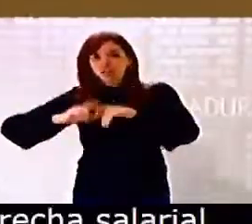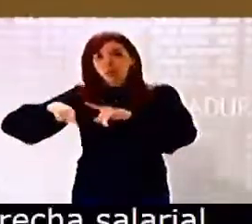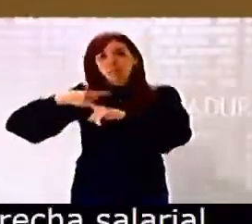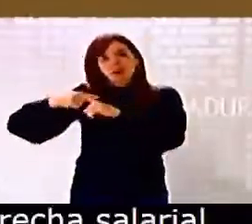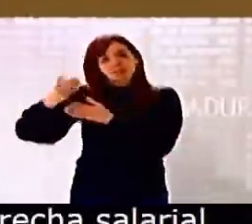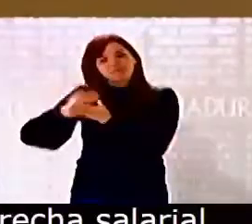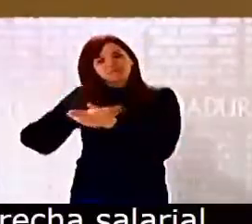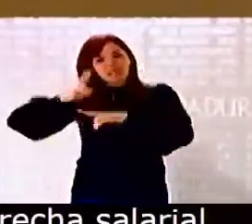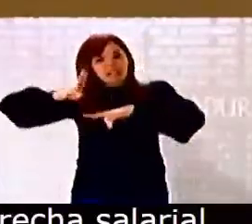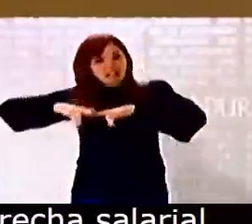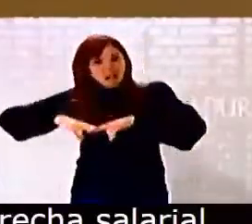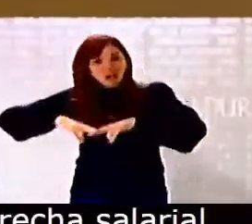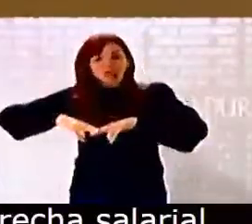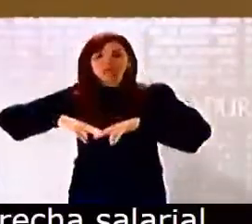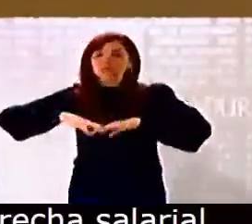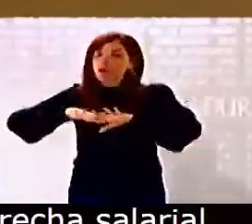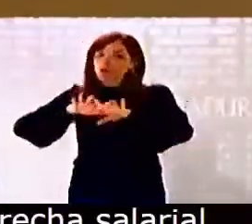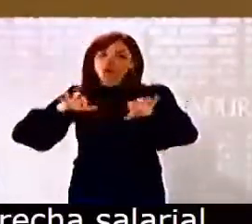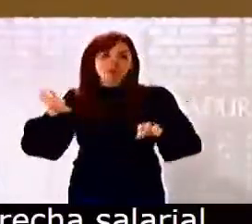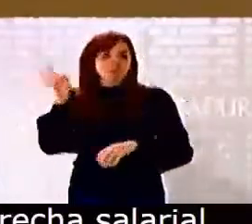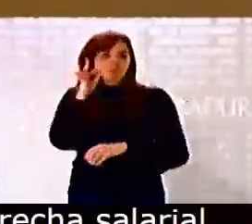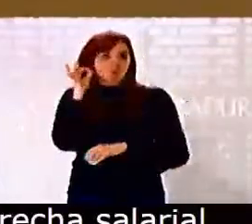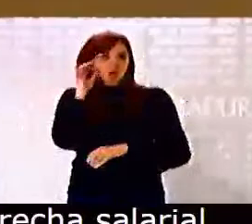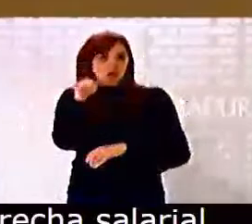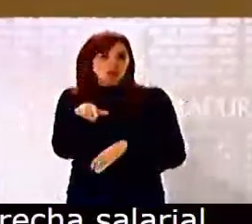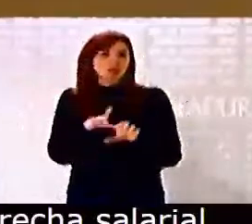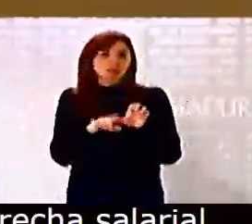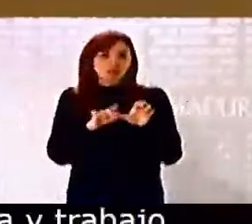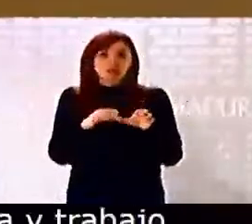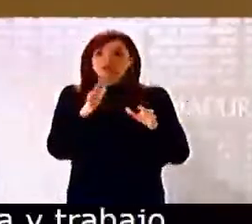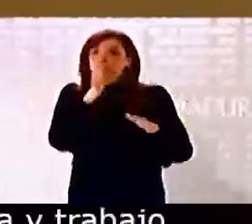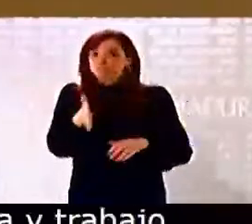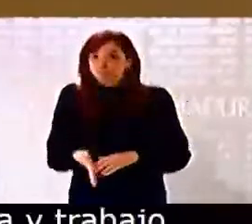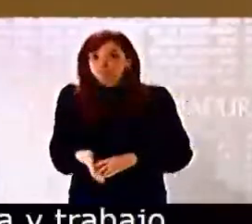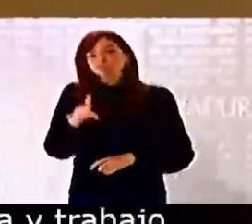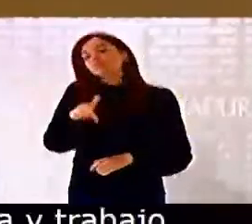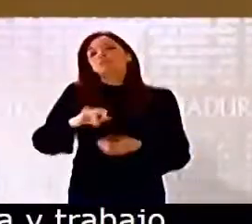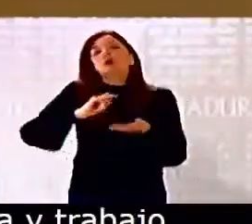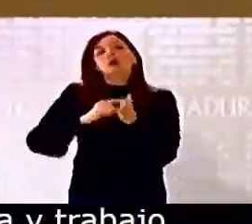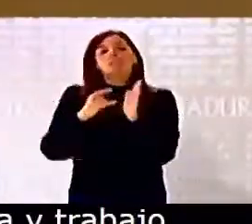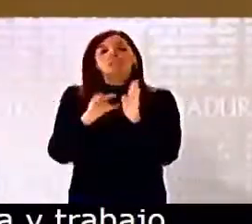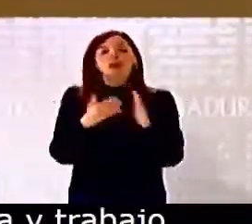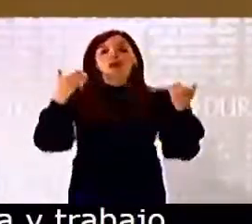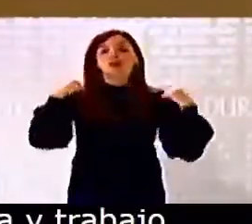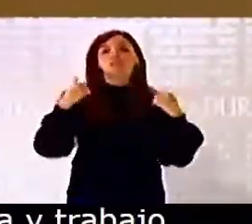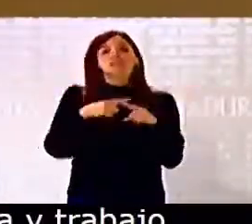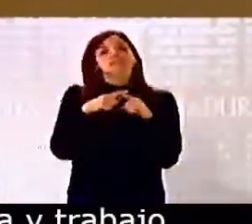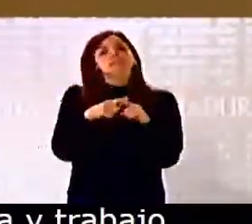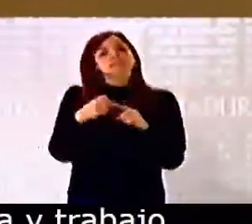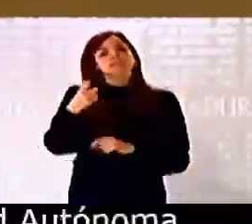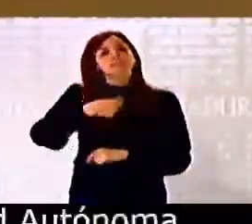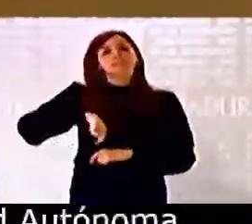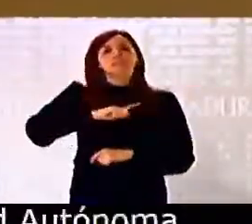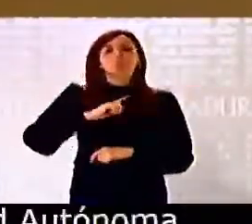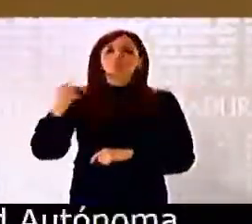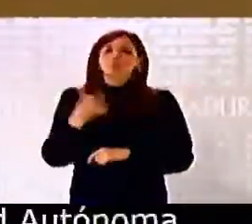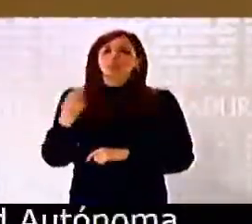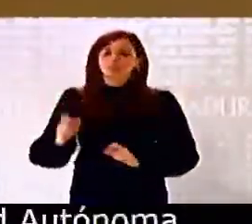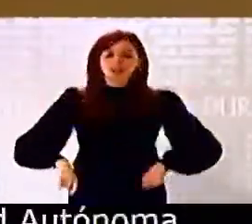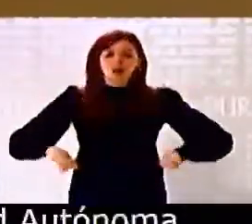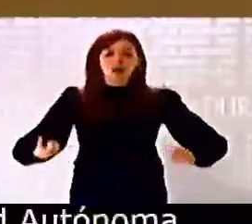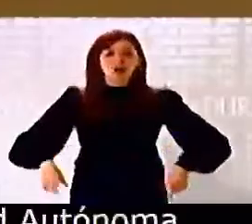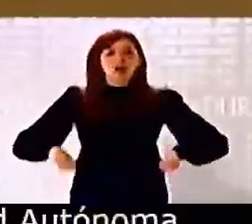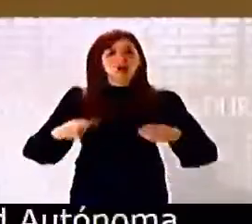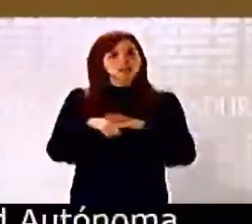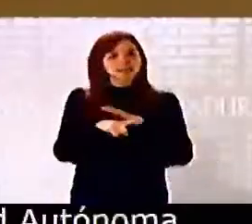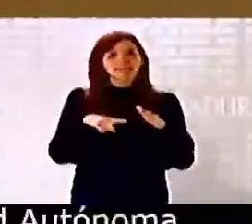mujeres de nuestra comunidad autónoma. Por tanto, con más motivo, este plan corresponsable tenemos que ser capaces de ejecutarlo y